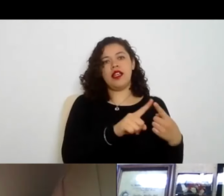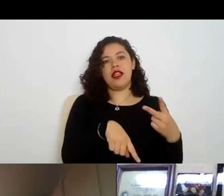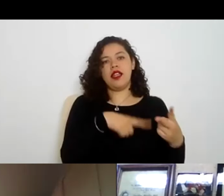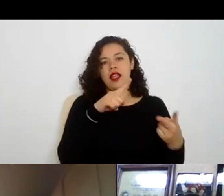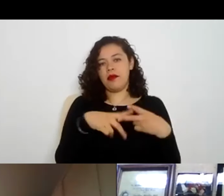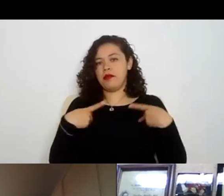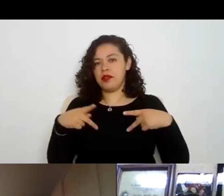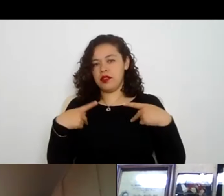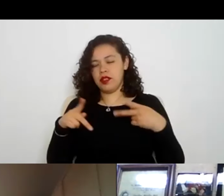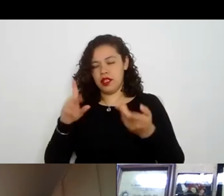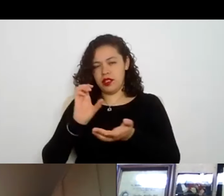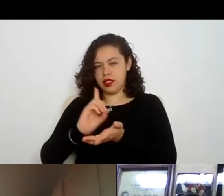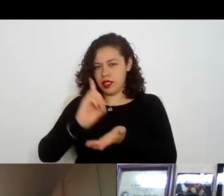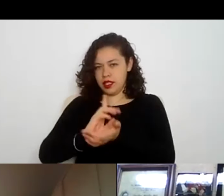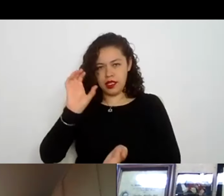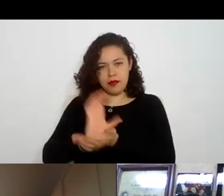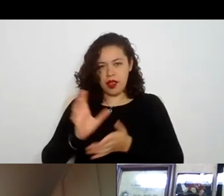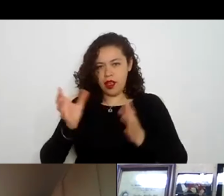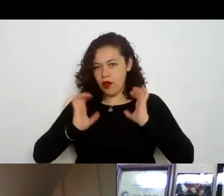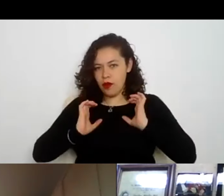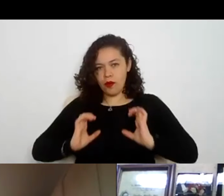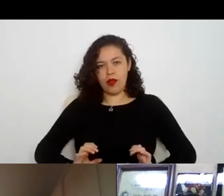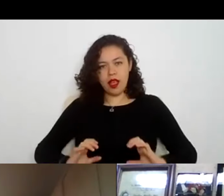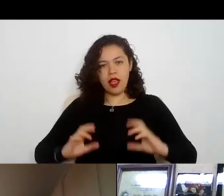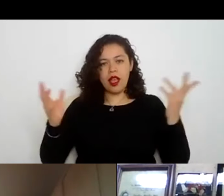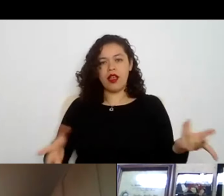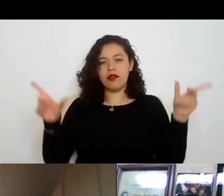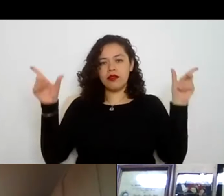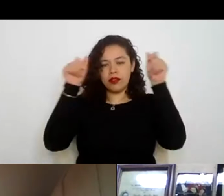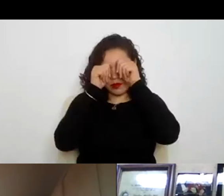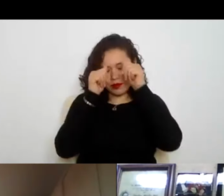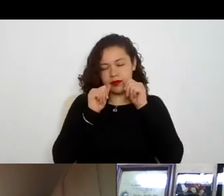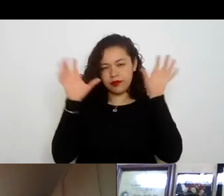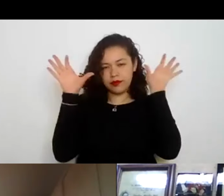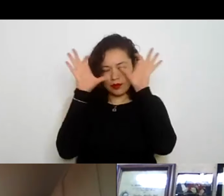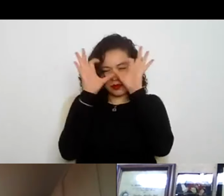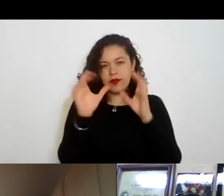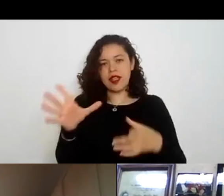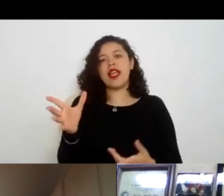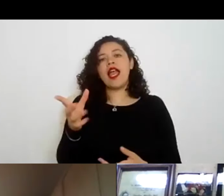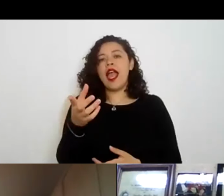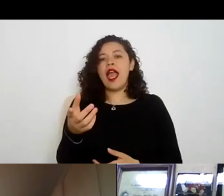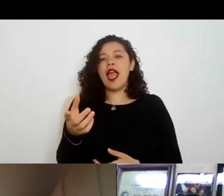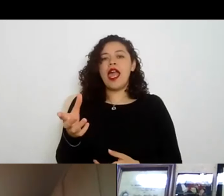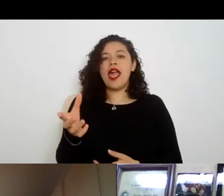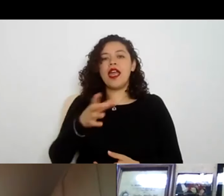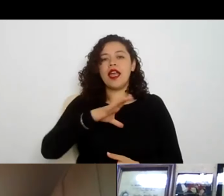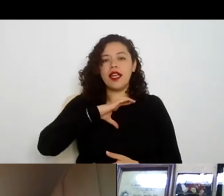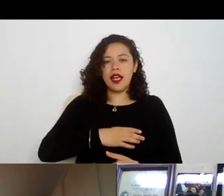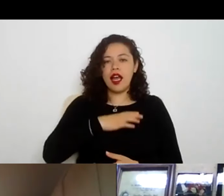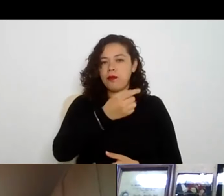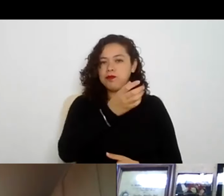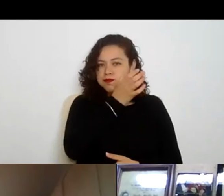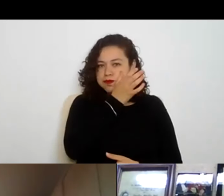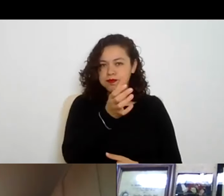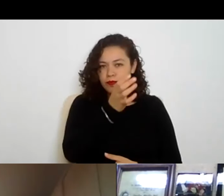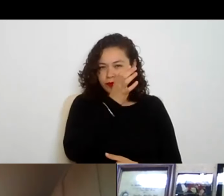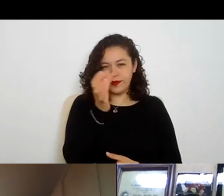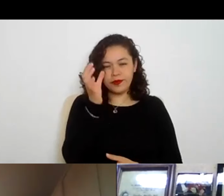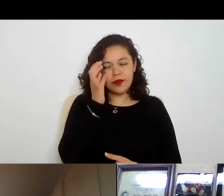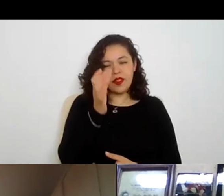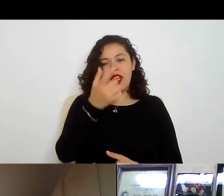física, con ceguera y baja visión, con cáncer de mama, niños con cáncer, muchas organizaciones que